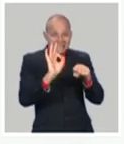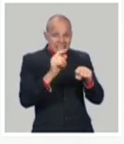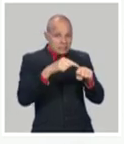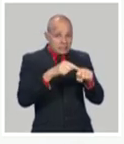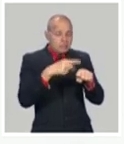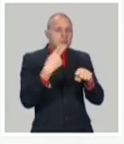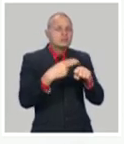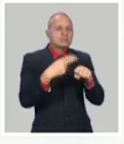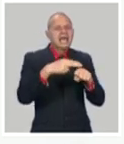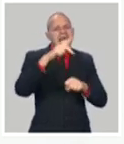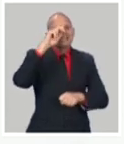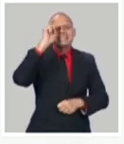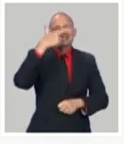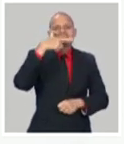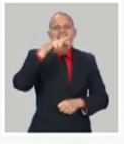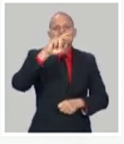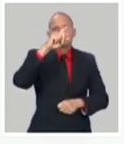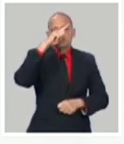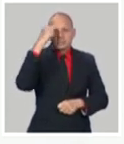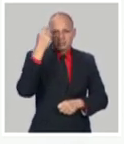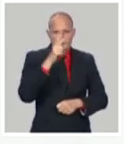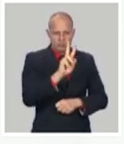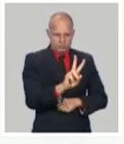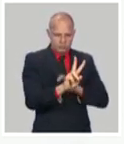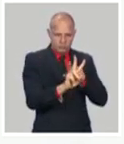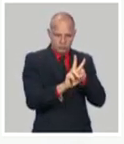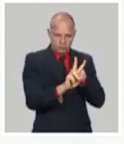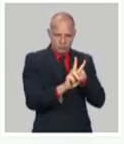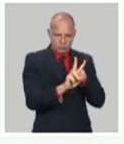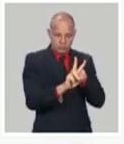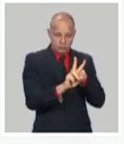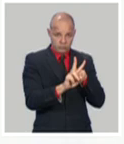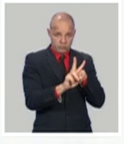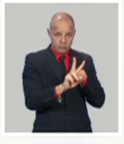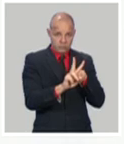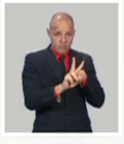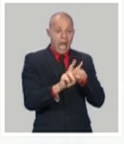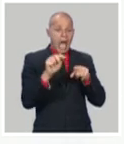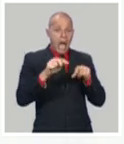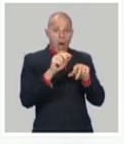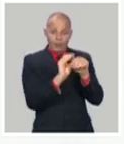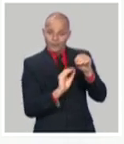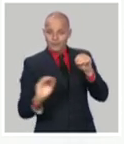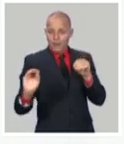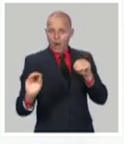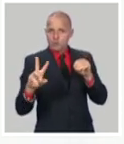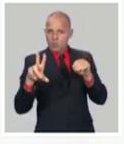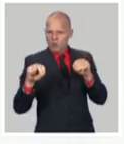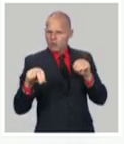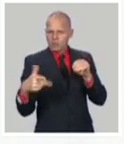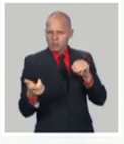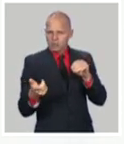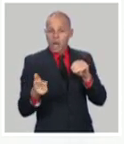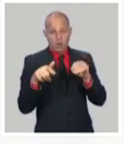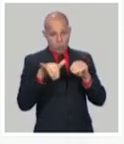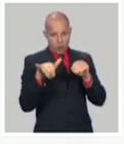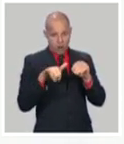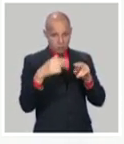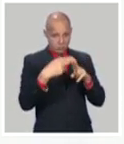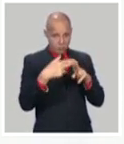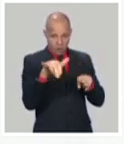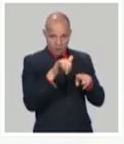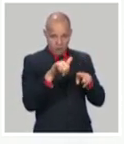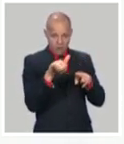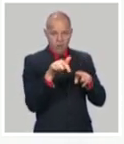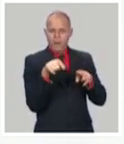porque son más agresivas, más transmisibles, etc. Y es importante este tipo de estudio porque ahí uno puede, si hay un incremento de casos